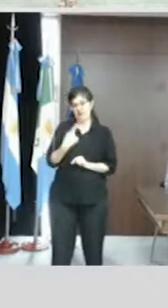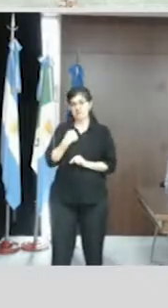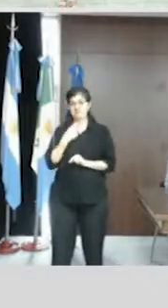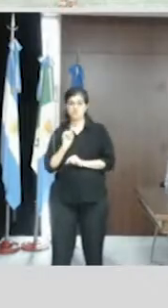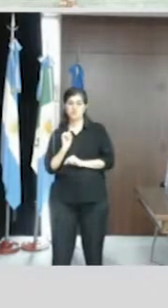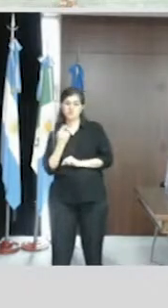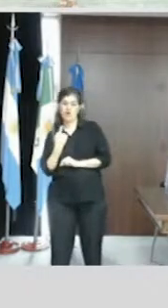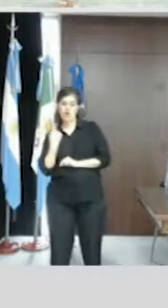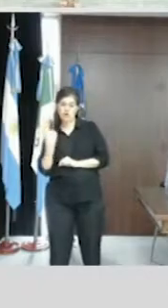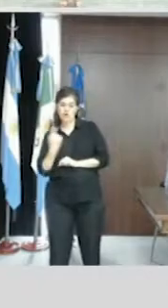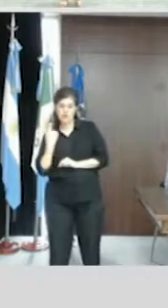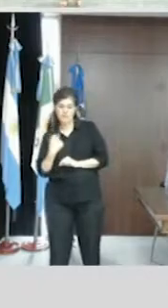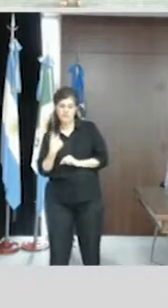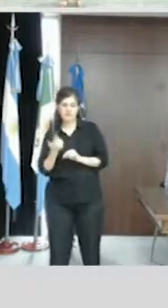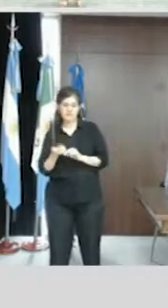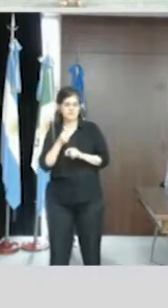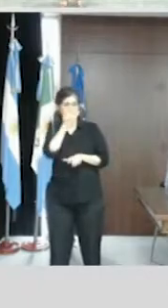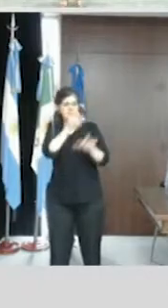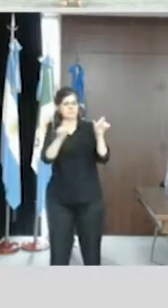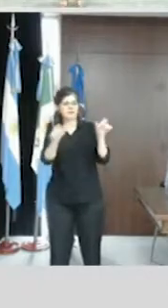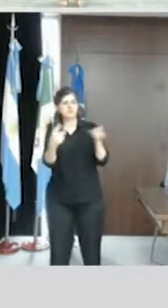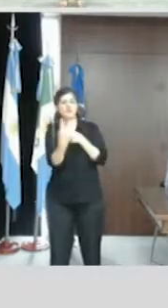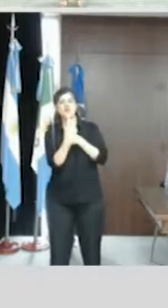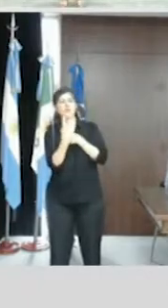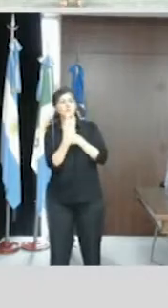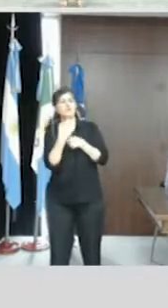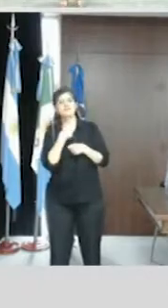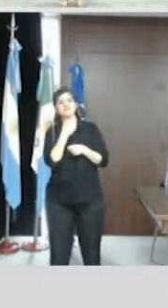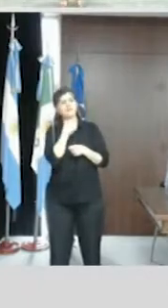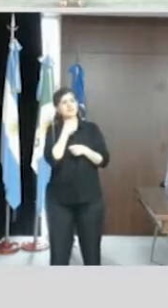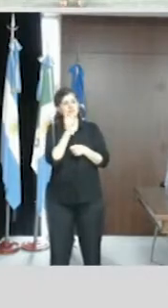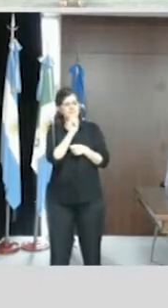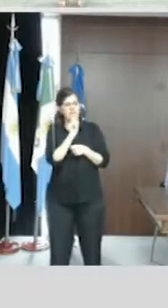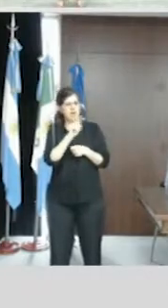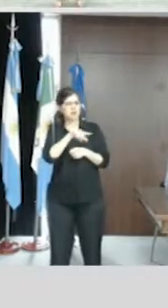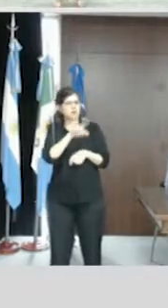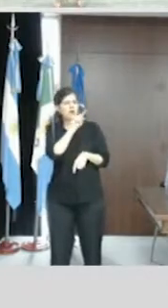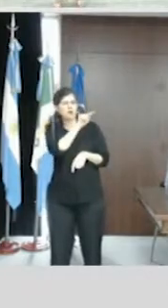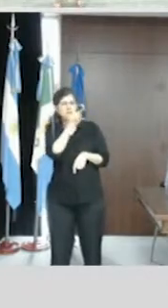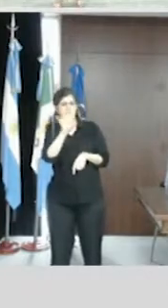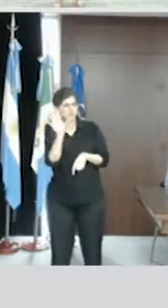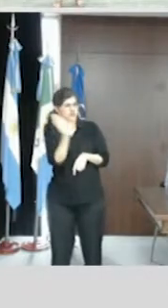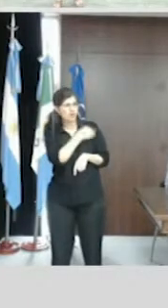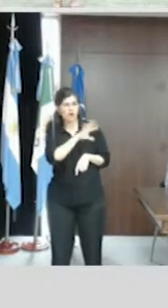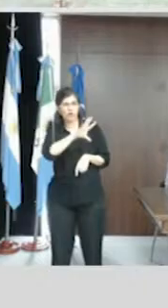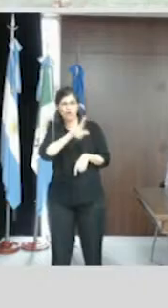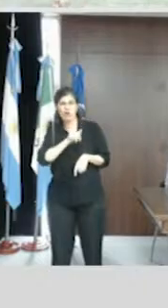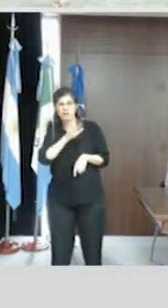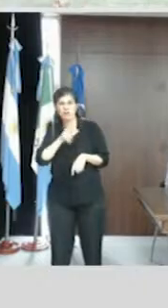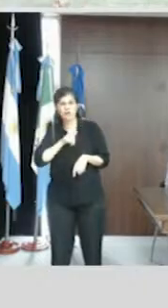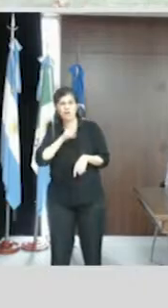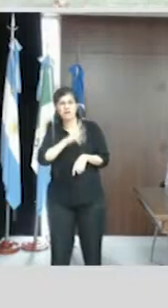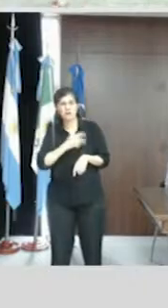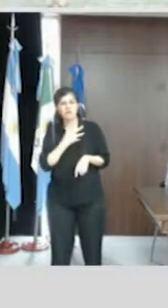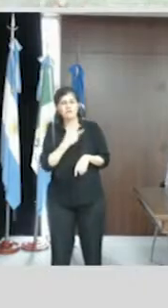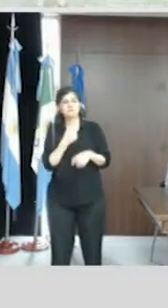aislamiento, reticencia al cuidado. No quiero que venga nadie a cuidarme porque todos me roban. No quiero que nadie venga a cuidarme porque no